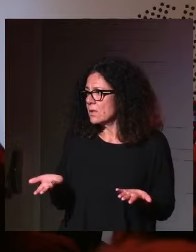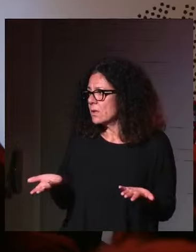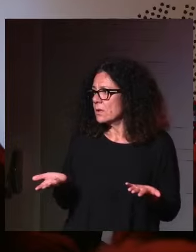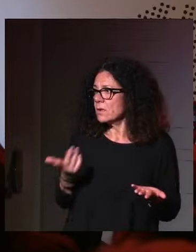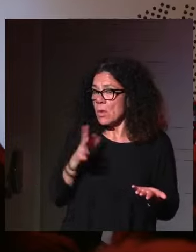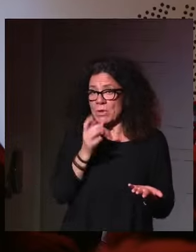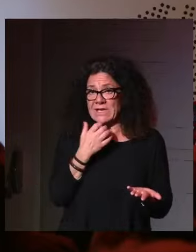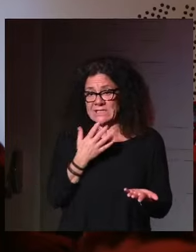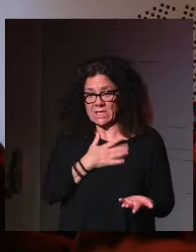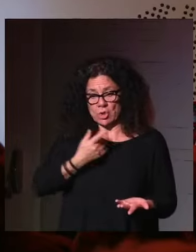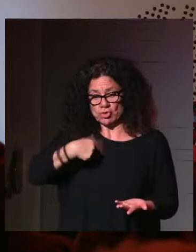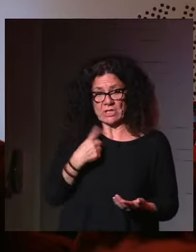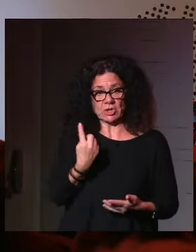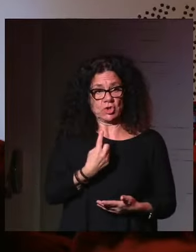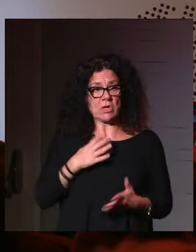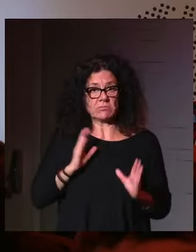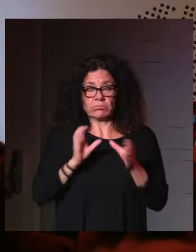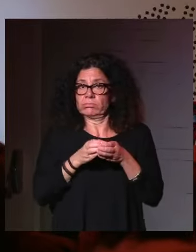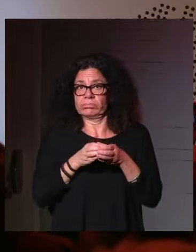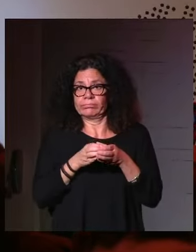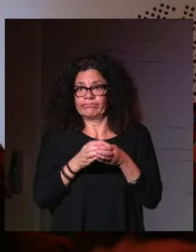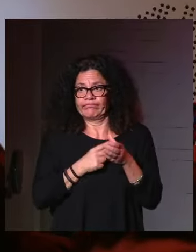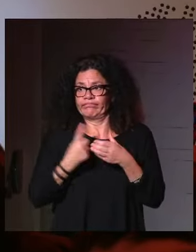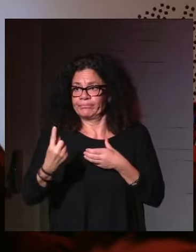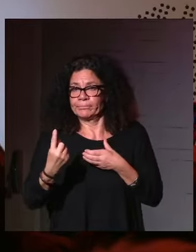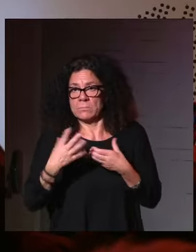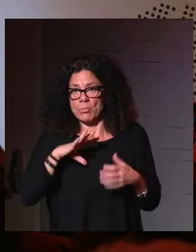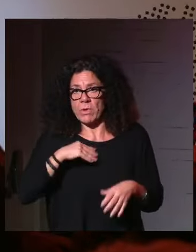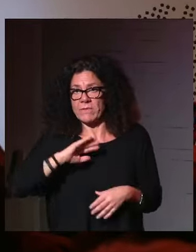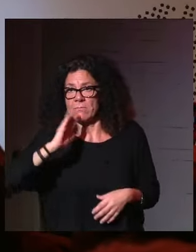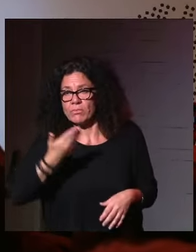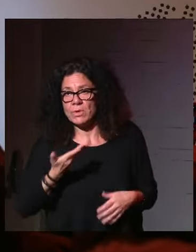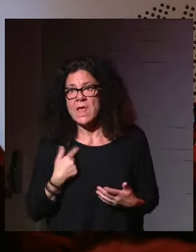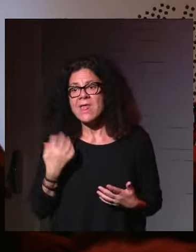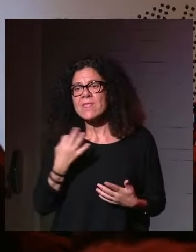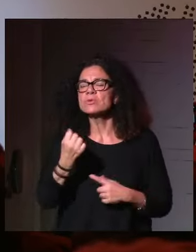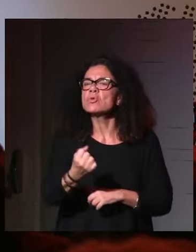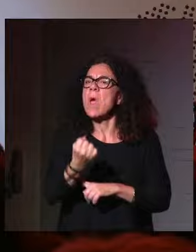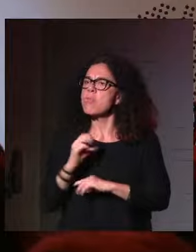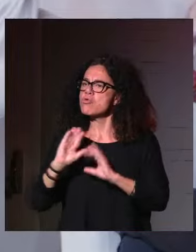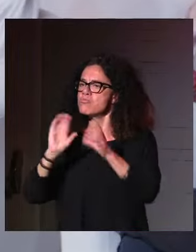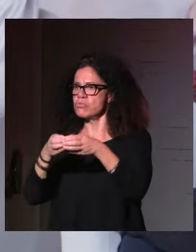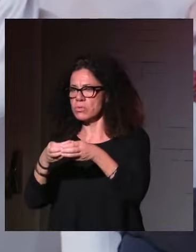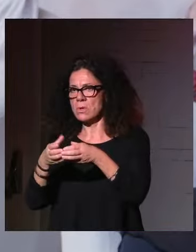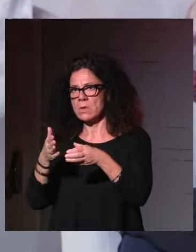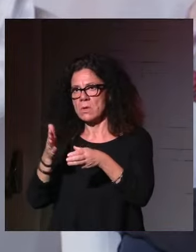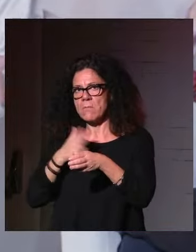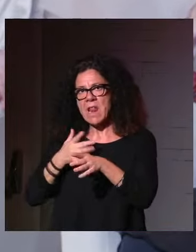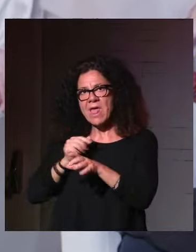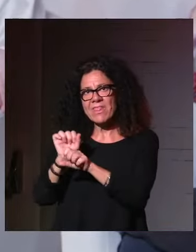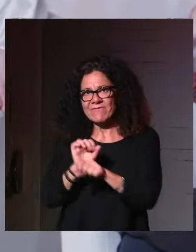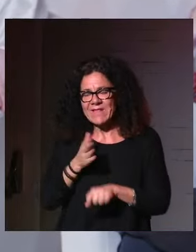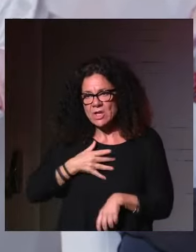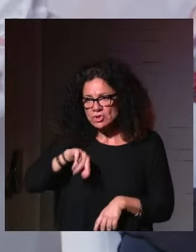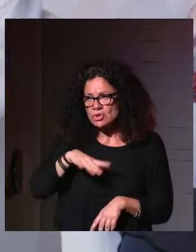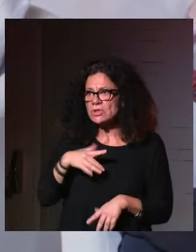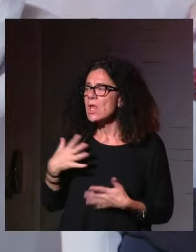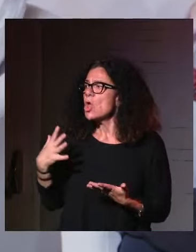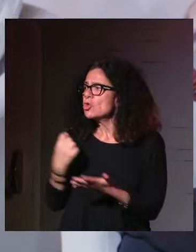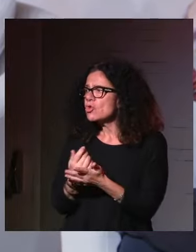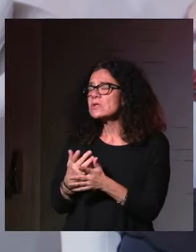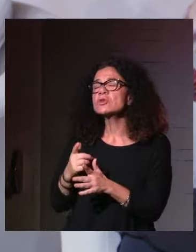deja solas el gremio quedamos a Merced de esto O sea nosotros deberíamos tener un apoyo gremial para lo que estamos haciendo y deberían ser todos los periodistas